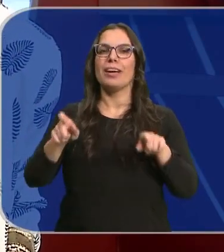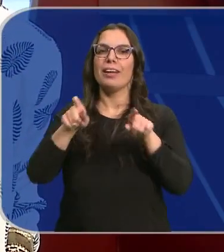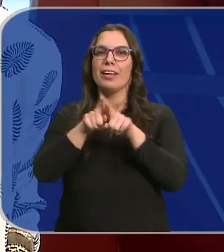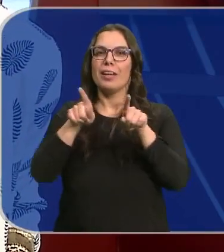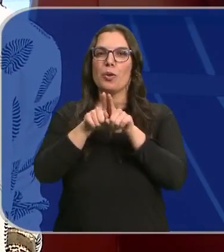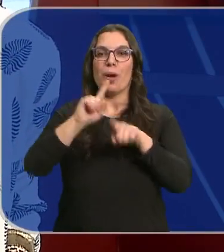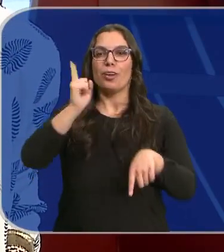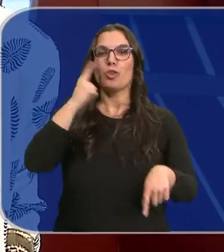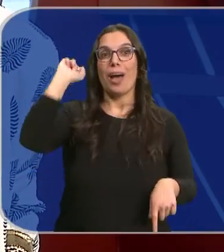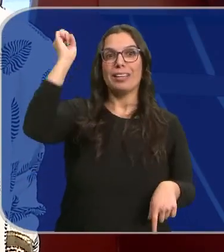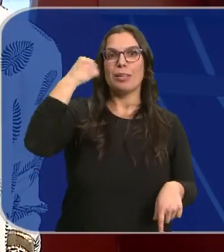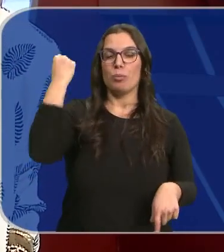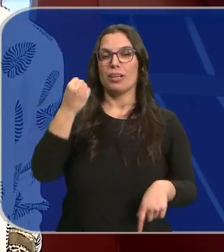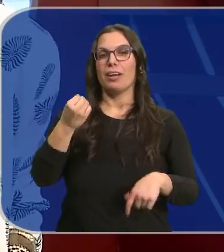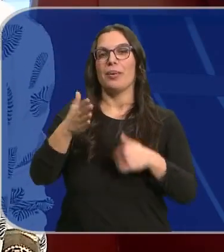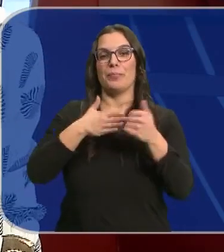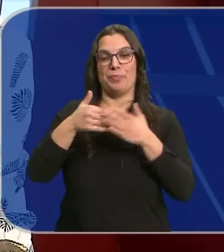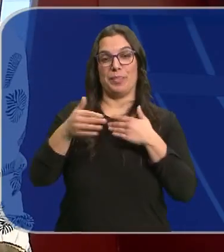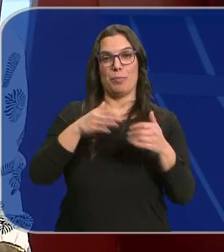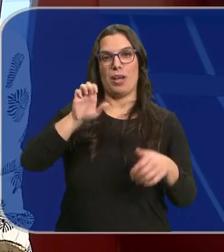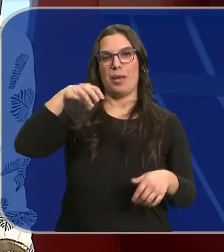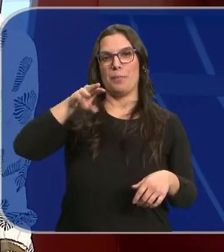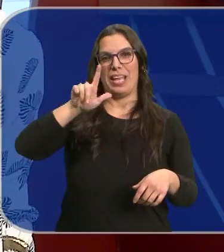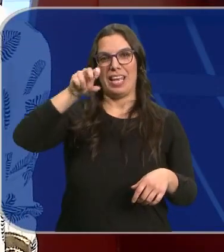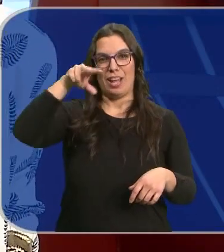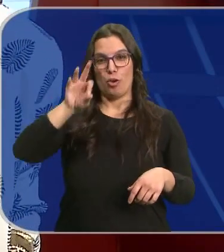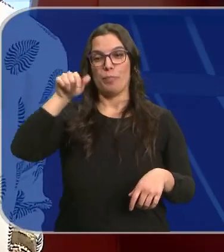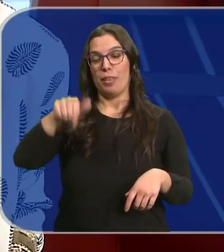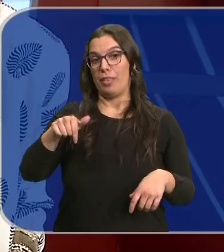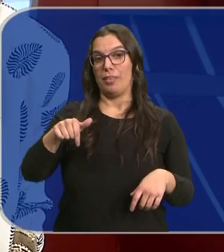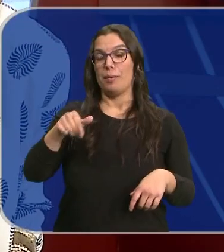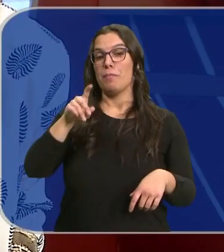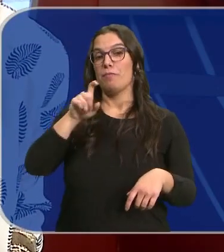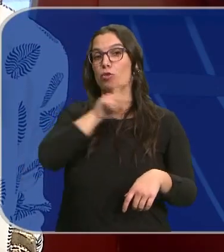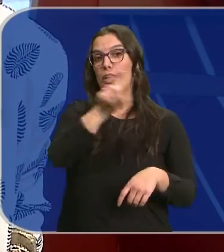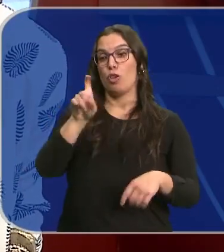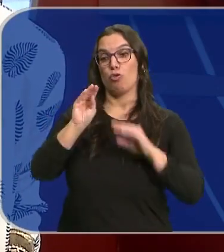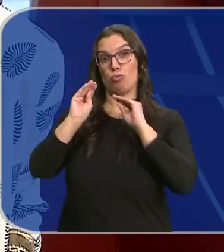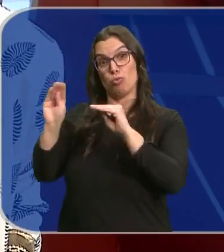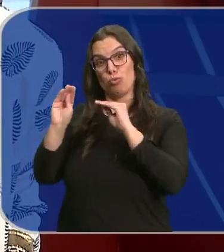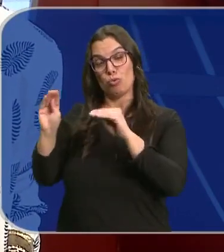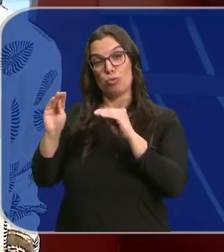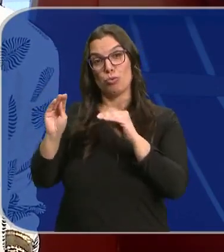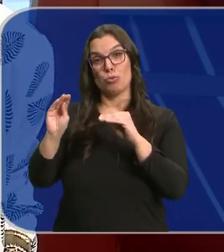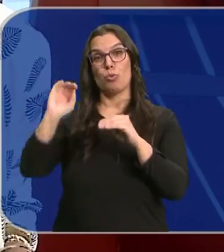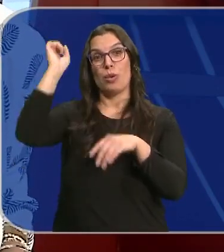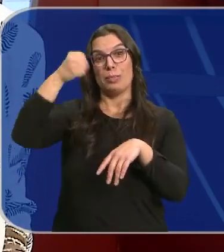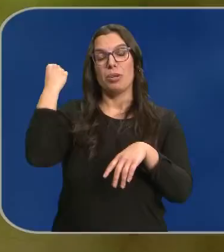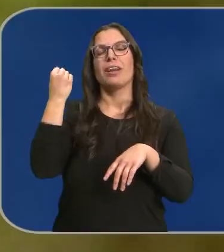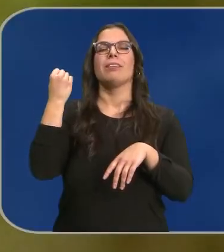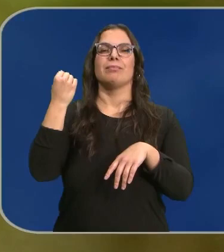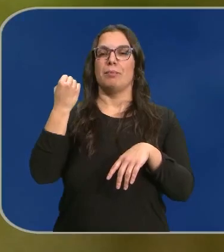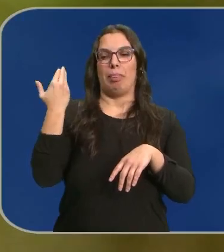de Atapuerca, de Emiliano Aguirre. Los acaba de presentar la fundación que lleva el nombre de este yacimiento arqueológico.